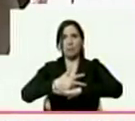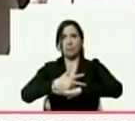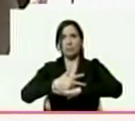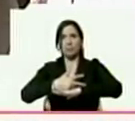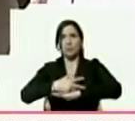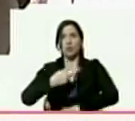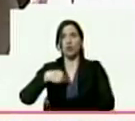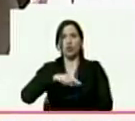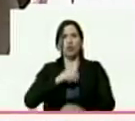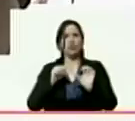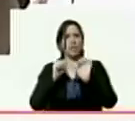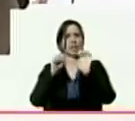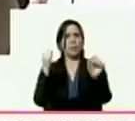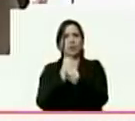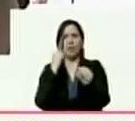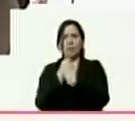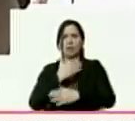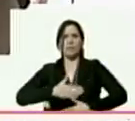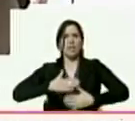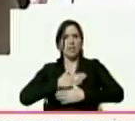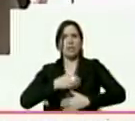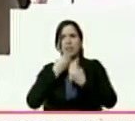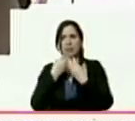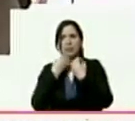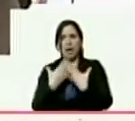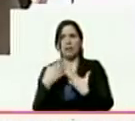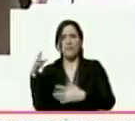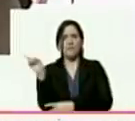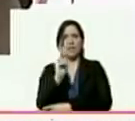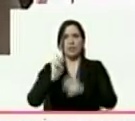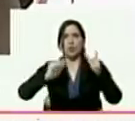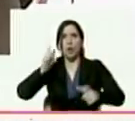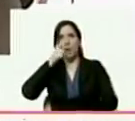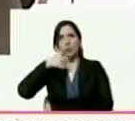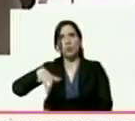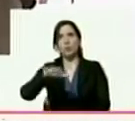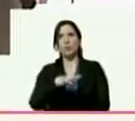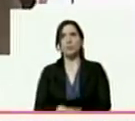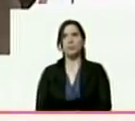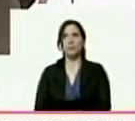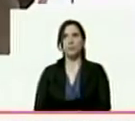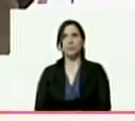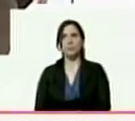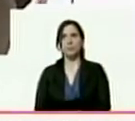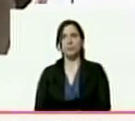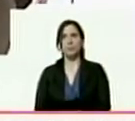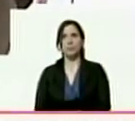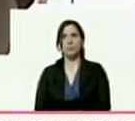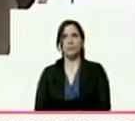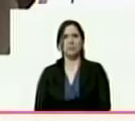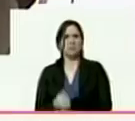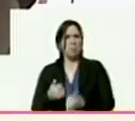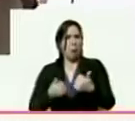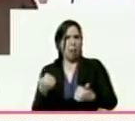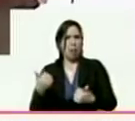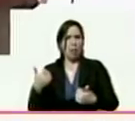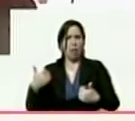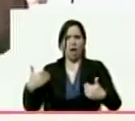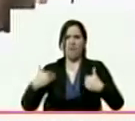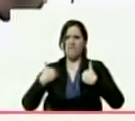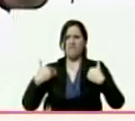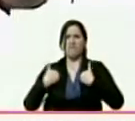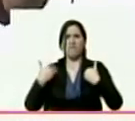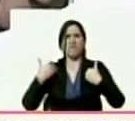Nosotros seguiremos trabajando por el bienestar de los venezolanos. De todas y todos los venezolanos. ¿En cuánto nos afecta? Si